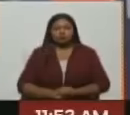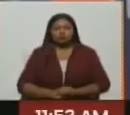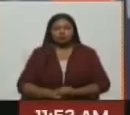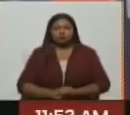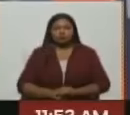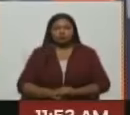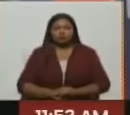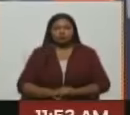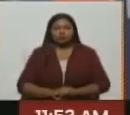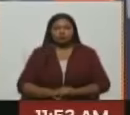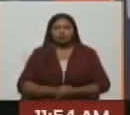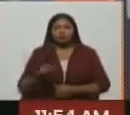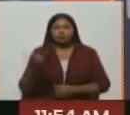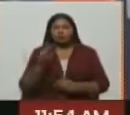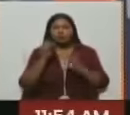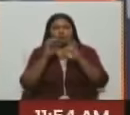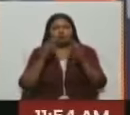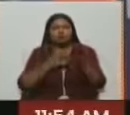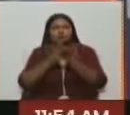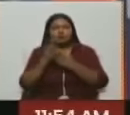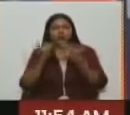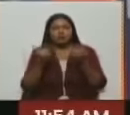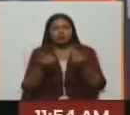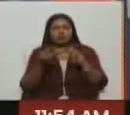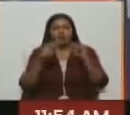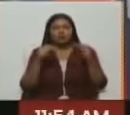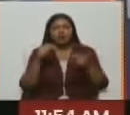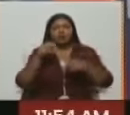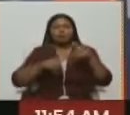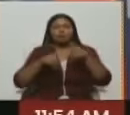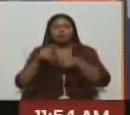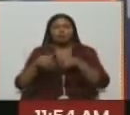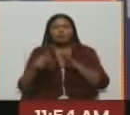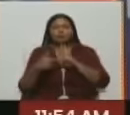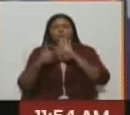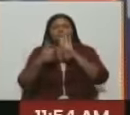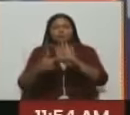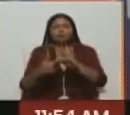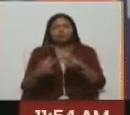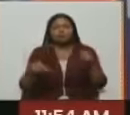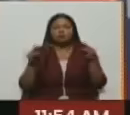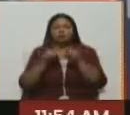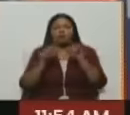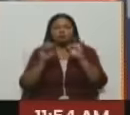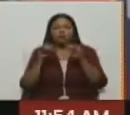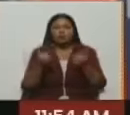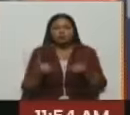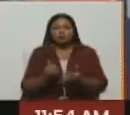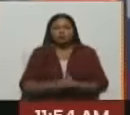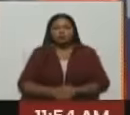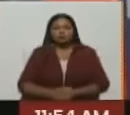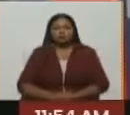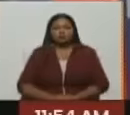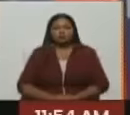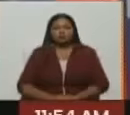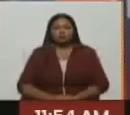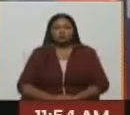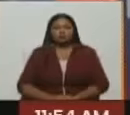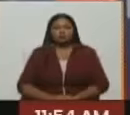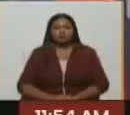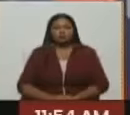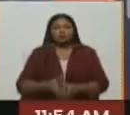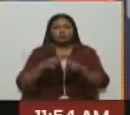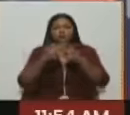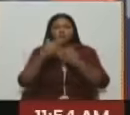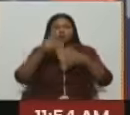buscando por la vía pacífica el voto, presentando lo que debe ser en un momento electoral lo